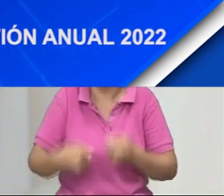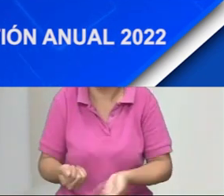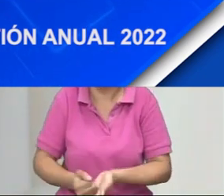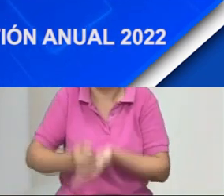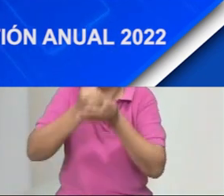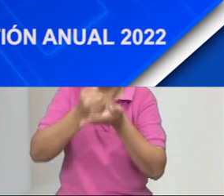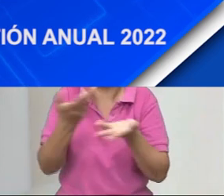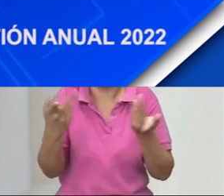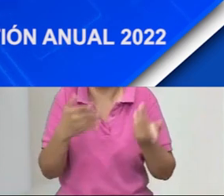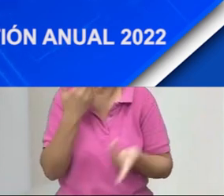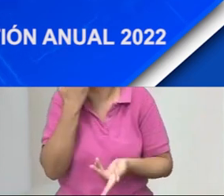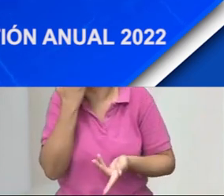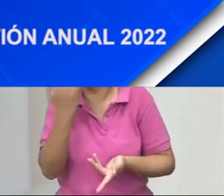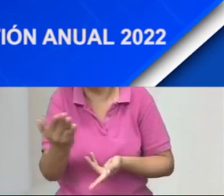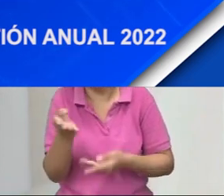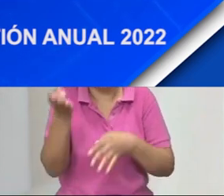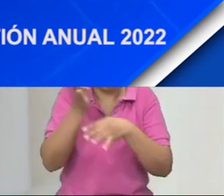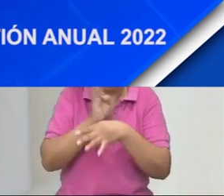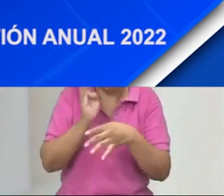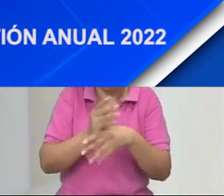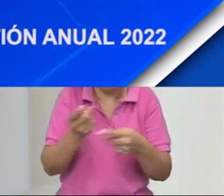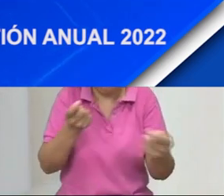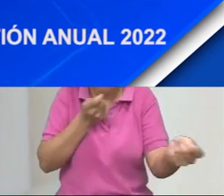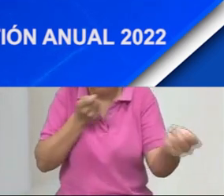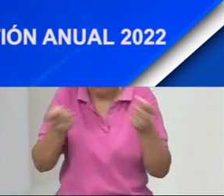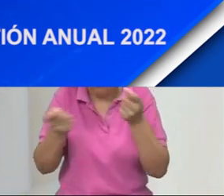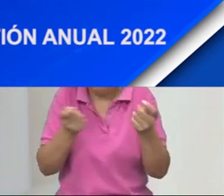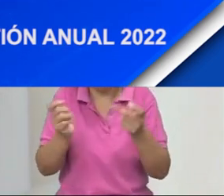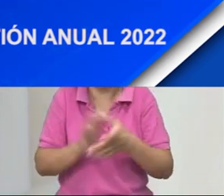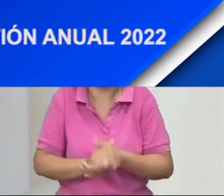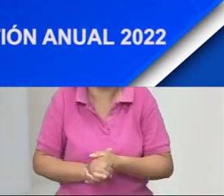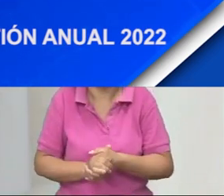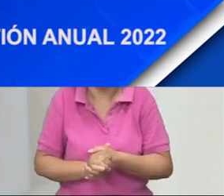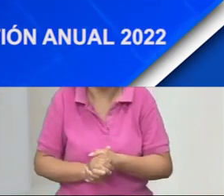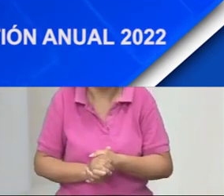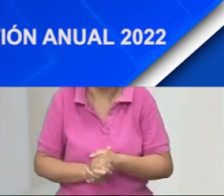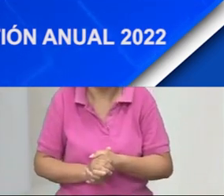de manejo de los bancos y de su sistema regulatorio.